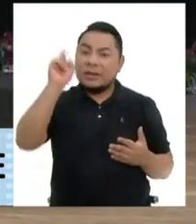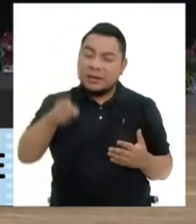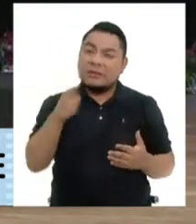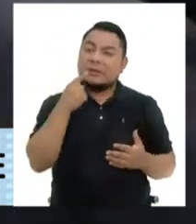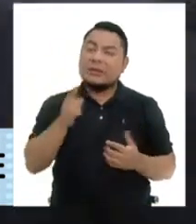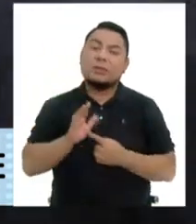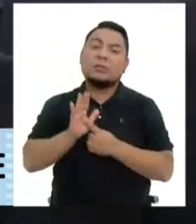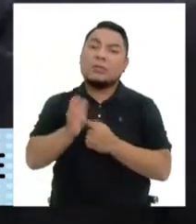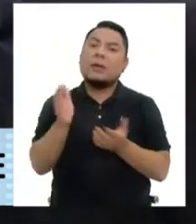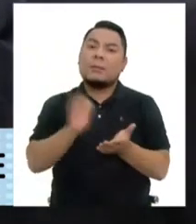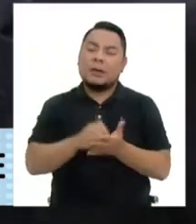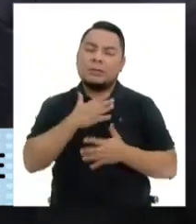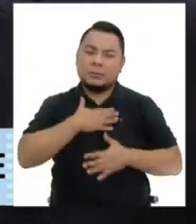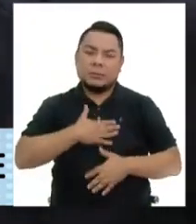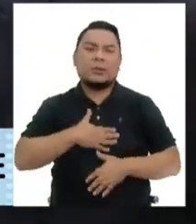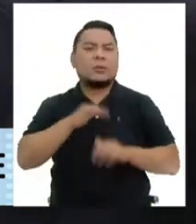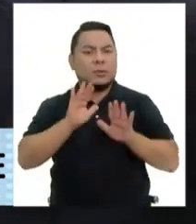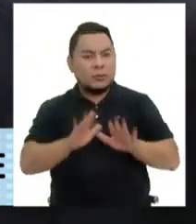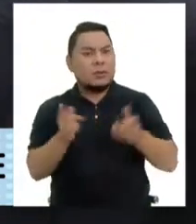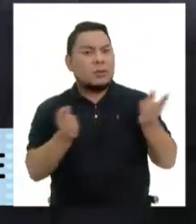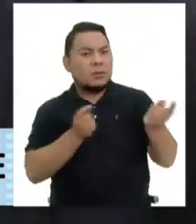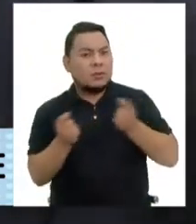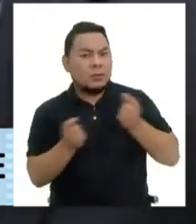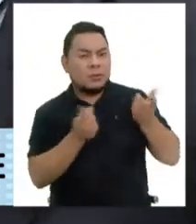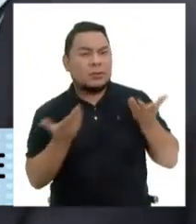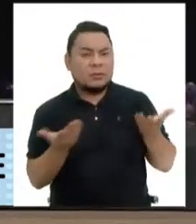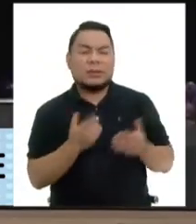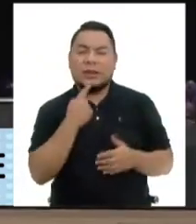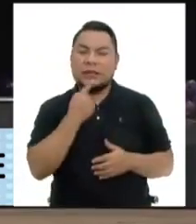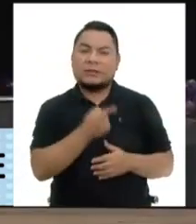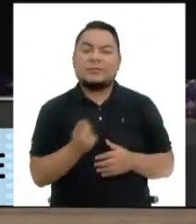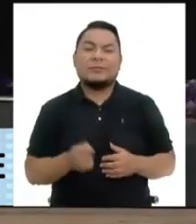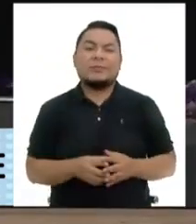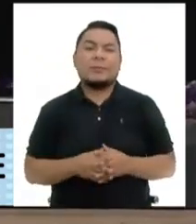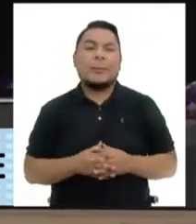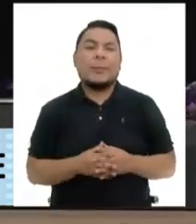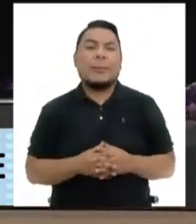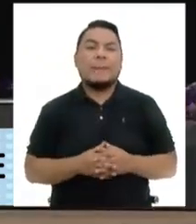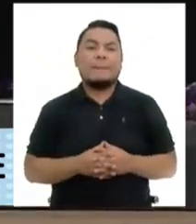debería mostrar mayor moderación en su gobierno, señaló.